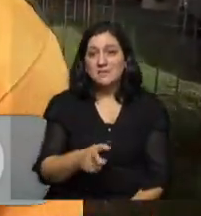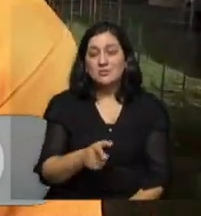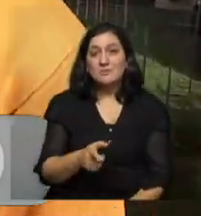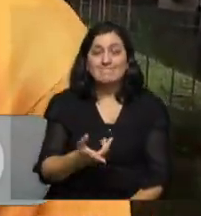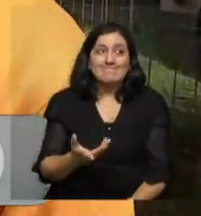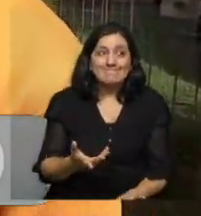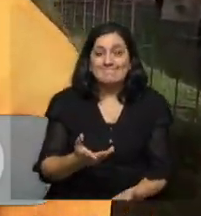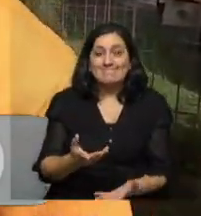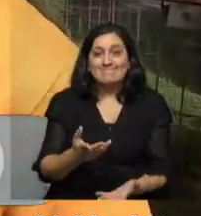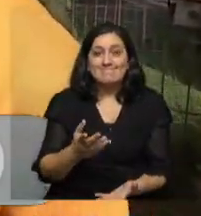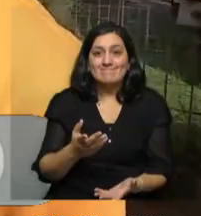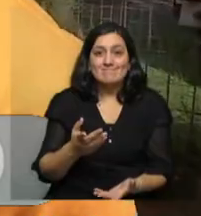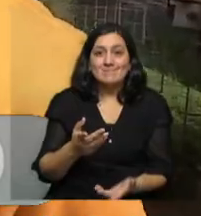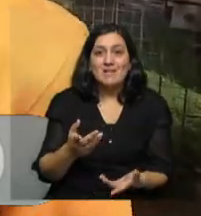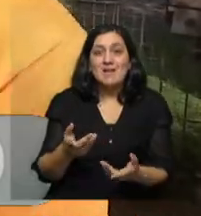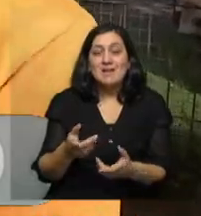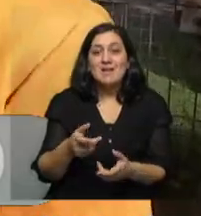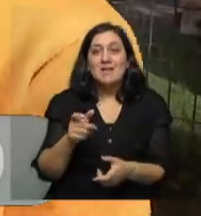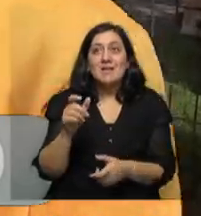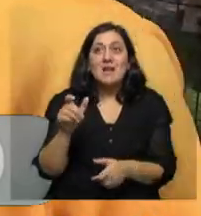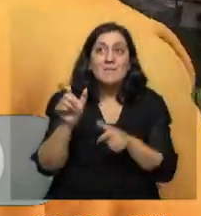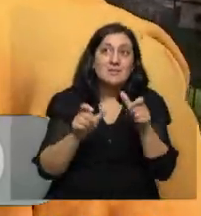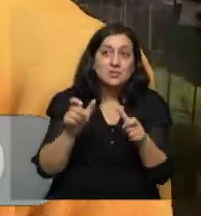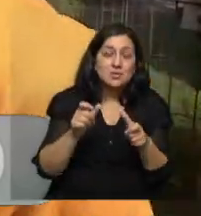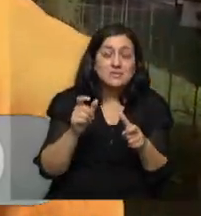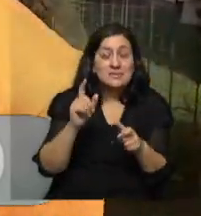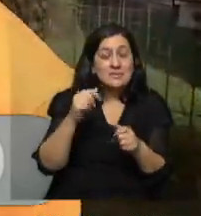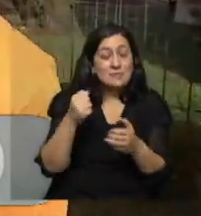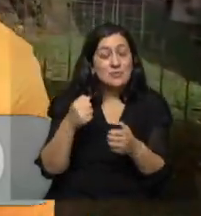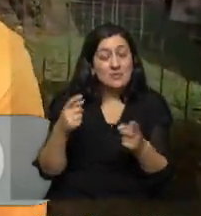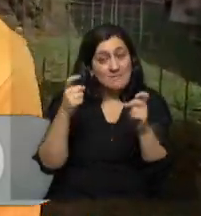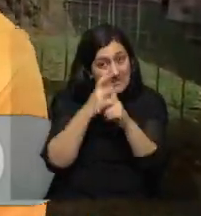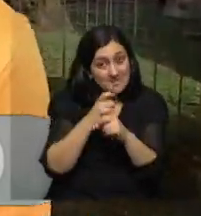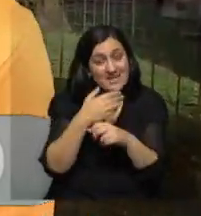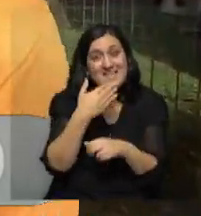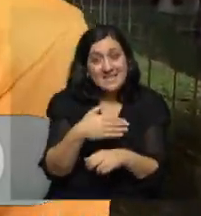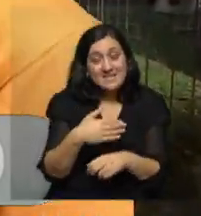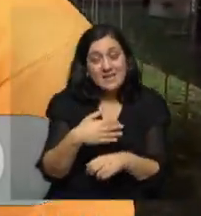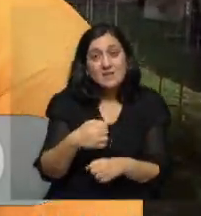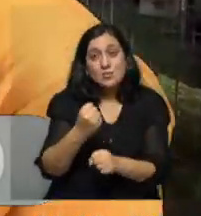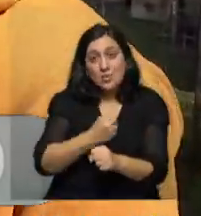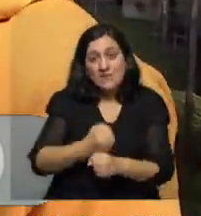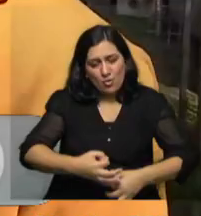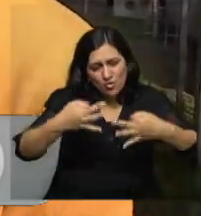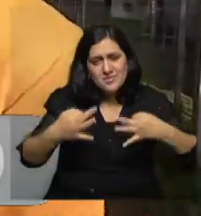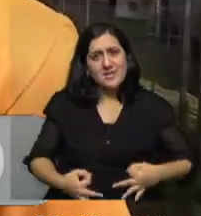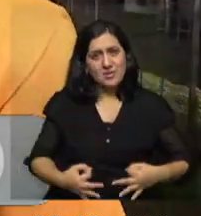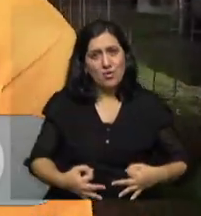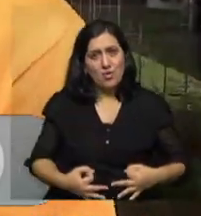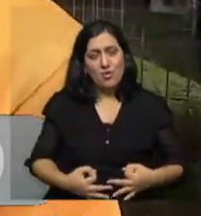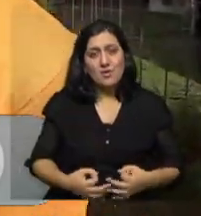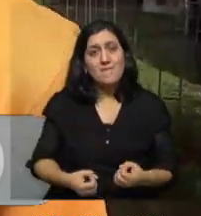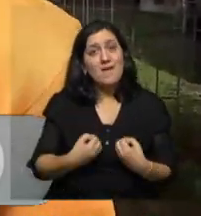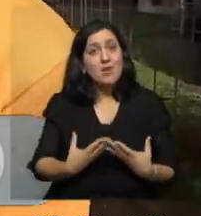bastante en la cabeza de la gente, como que cuesta a veces que se entienda que es un laburo digno y valioso como cualquier otro. Entonces